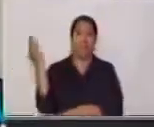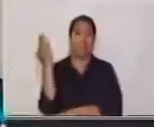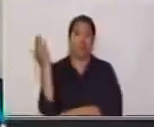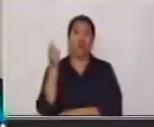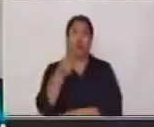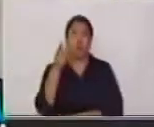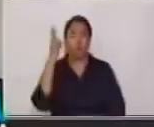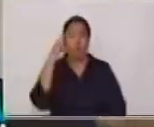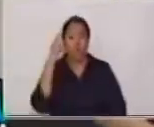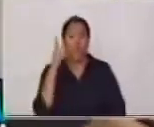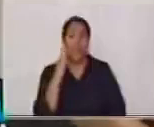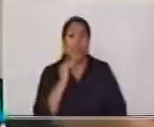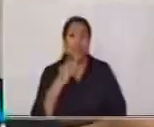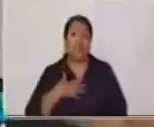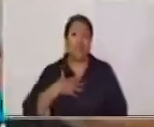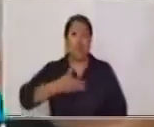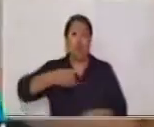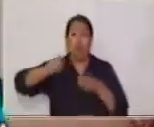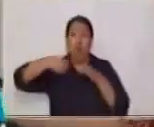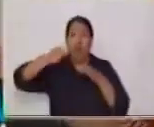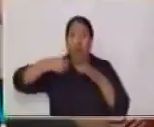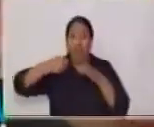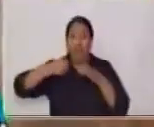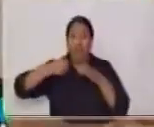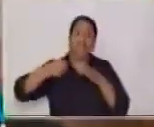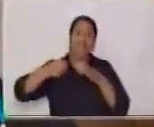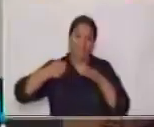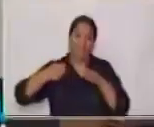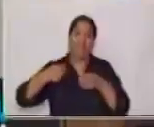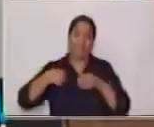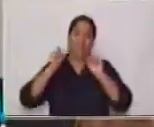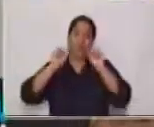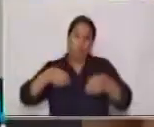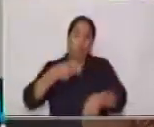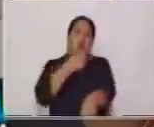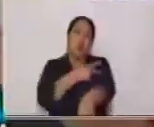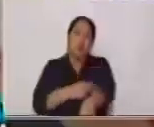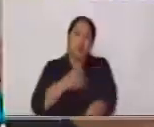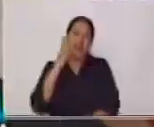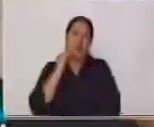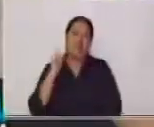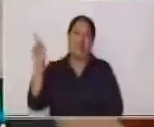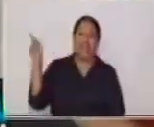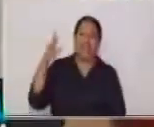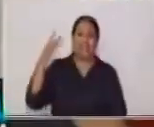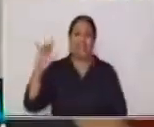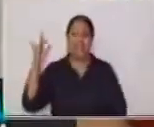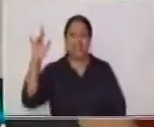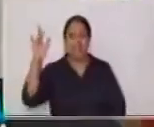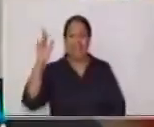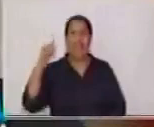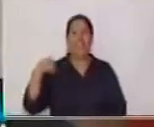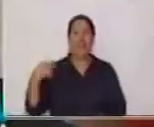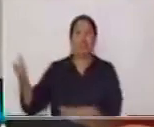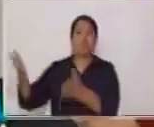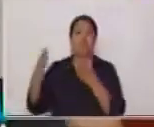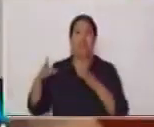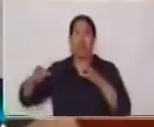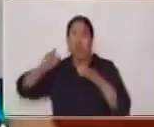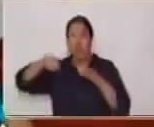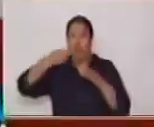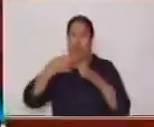comiendo caquic? Yo puedo también narrar la experiencia de ese viaje donde me dieron un delicioso caldo que yo no